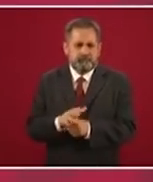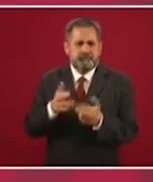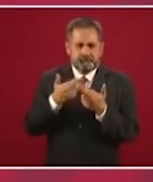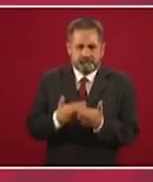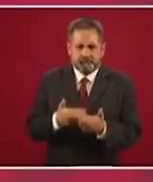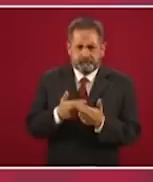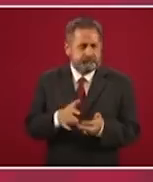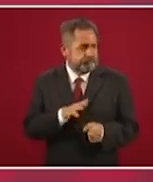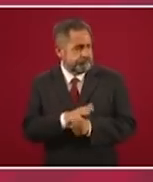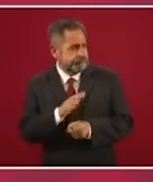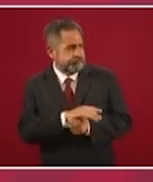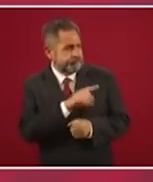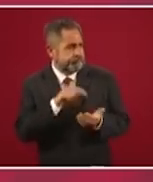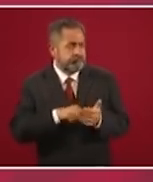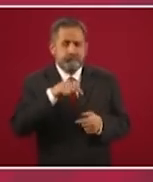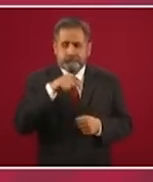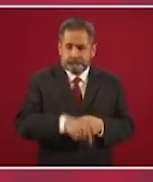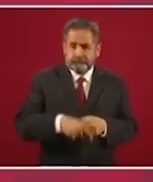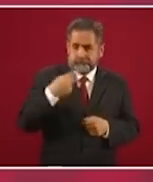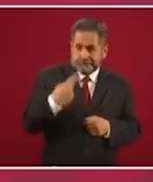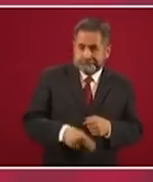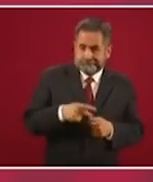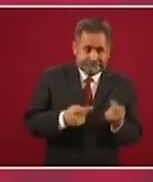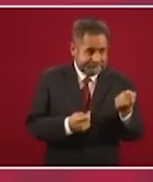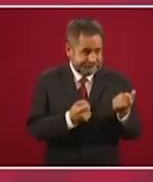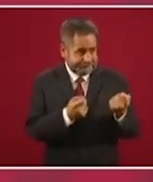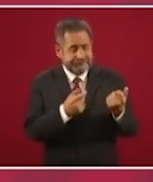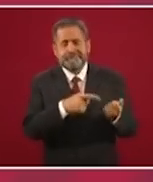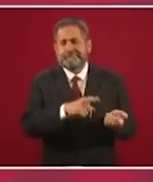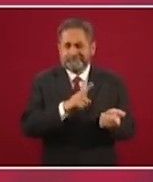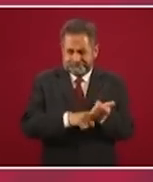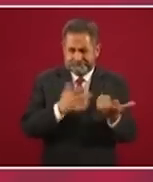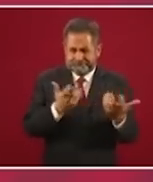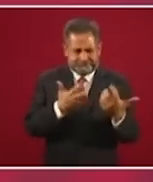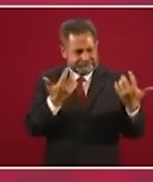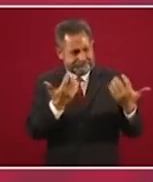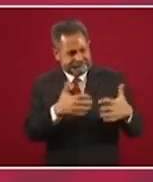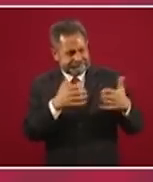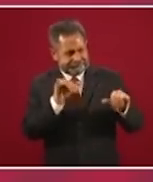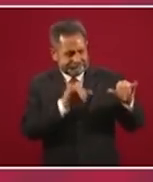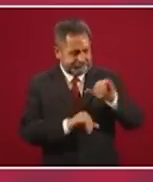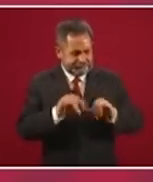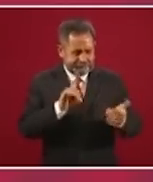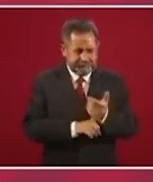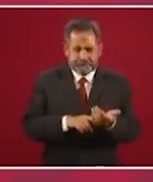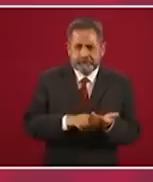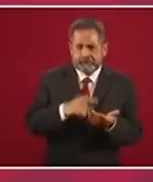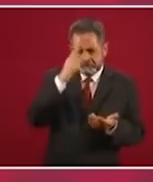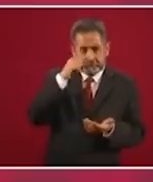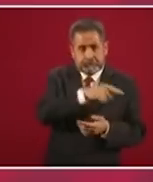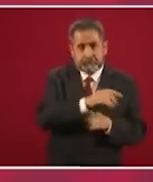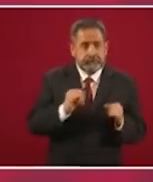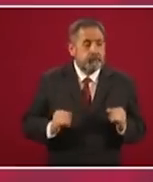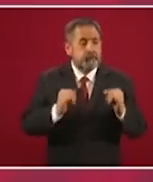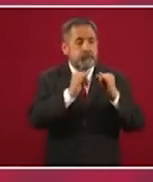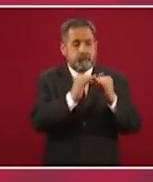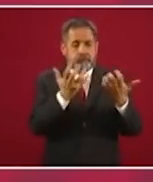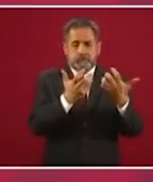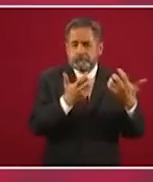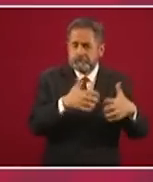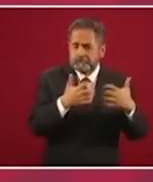tenemos instancias nacionales, de las pocas que tenemos todavía. Este es un instituto que tenemos en la